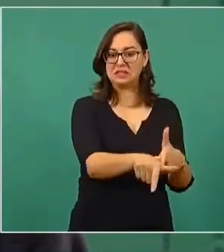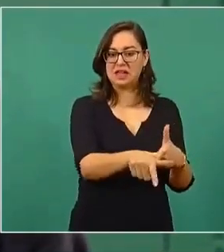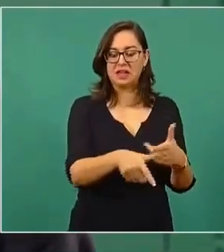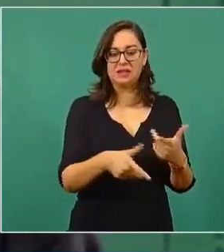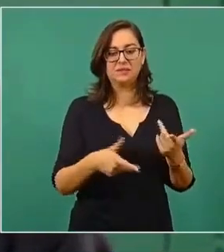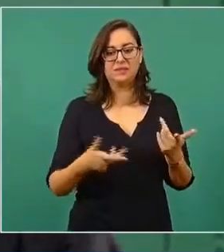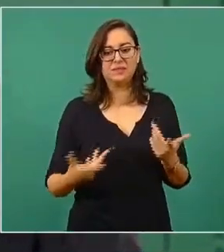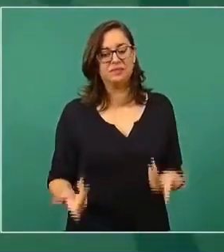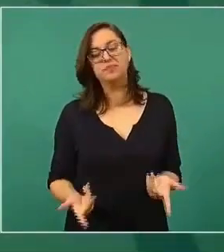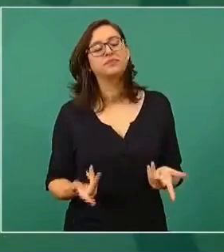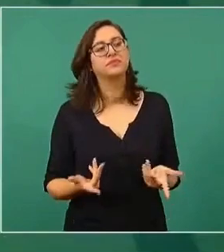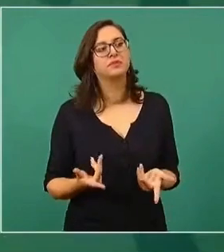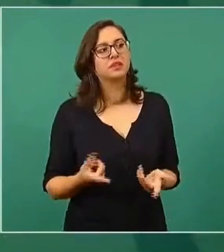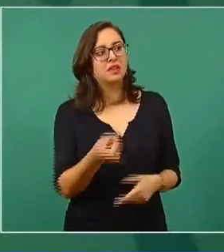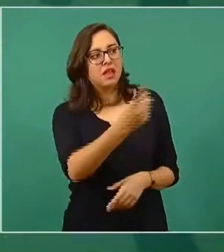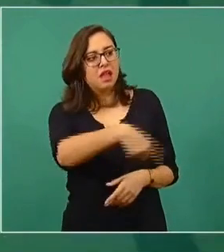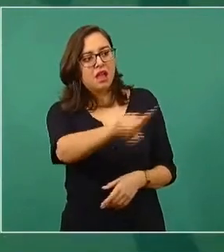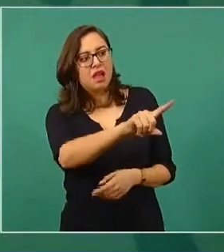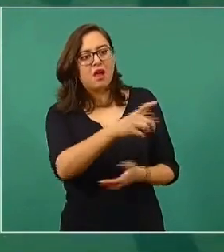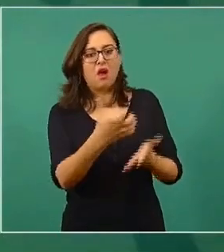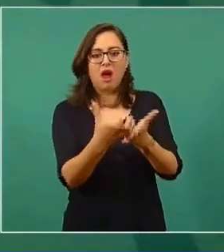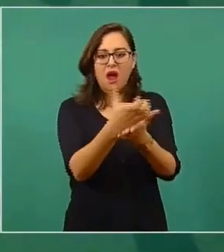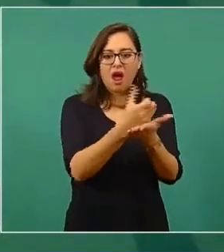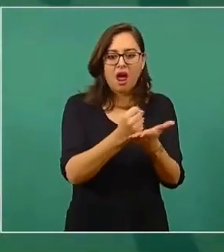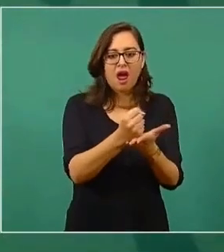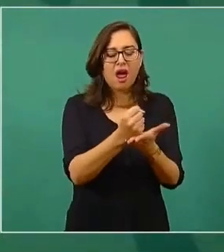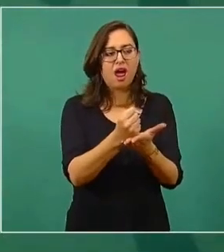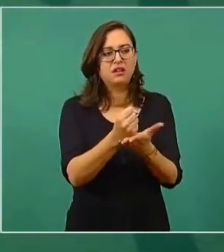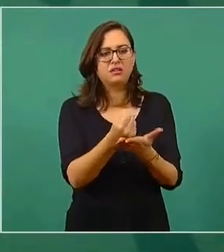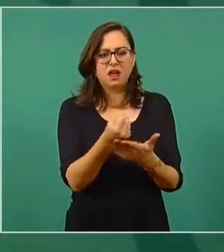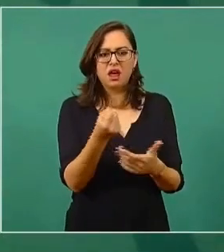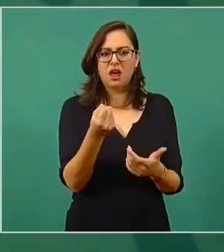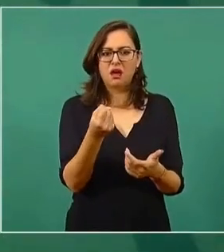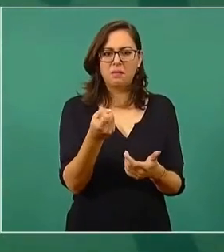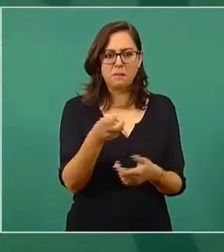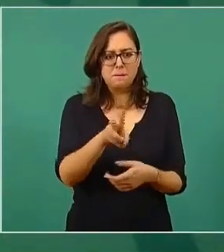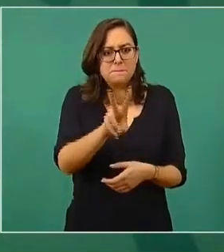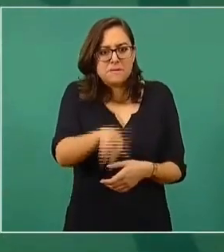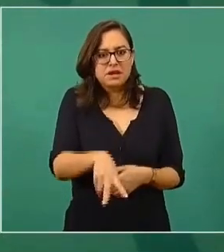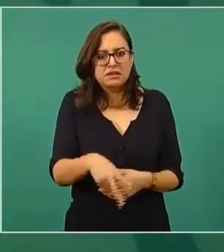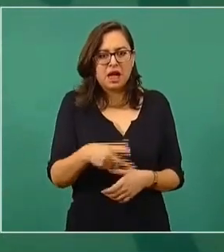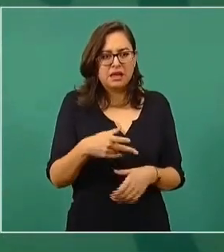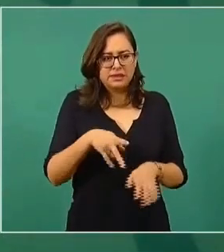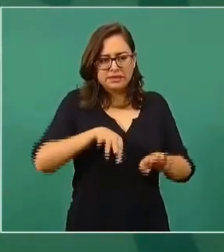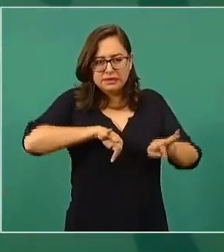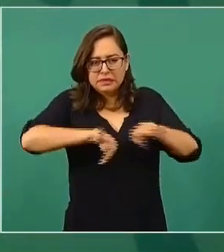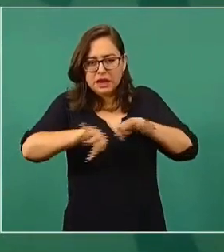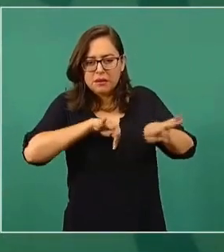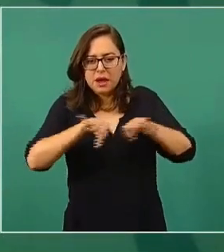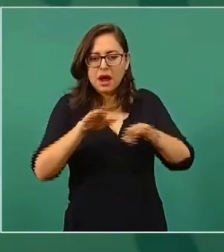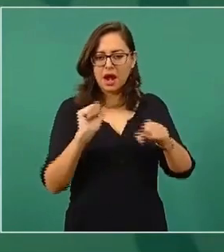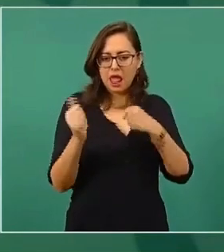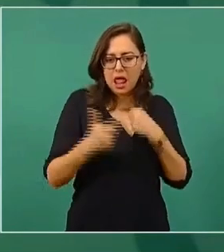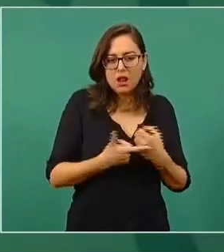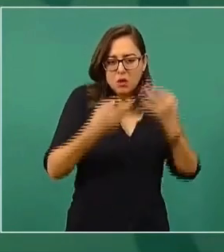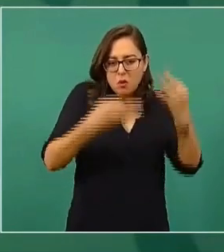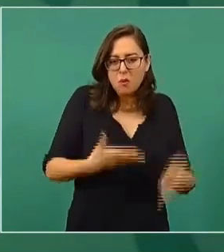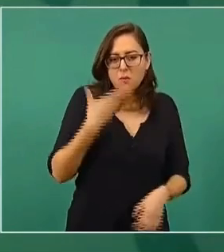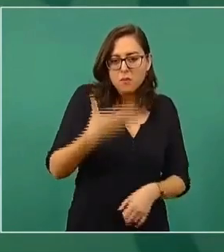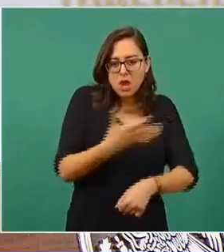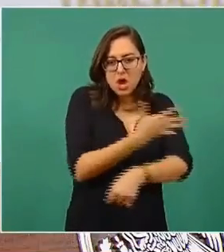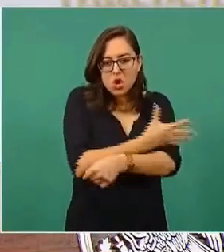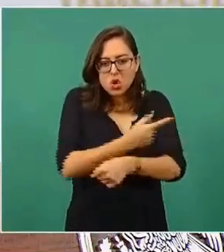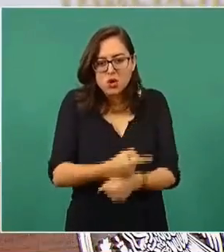una utilidad, una ganancia producto de actividades productivas, sino de